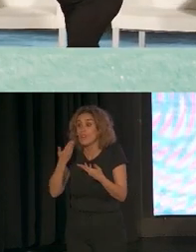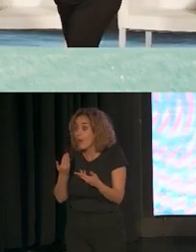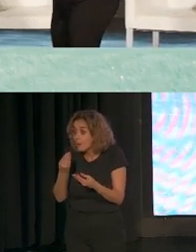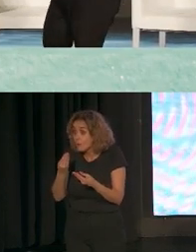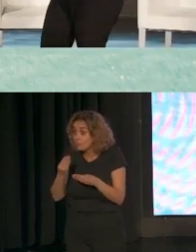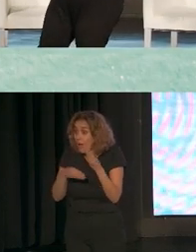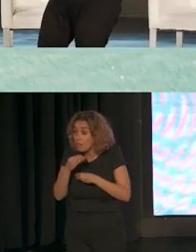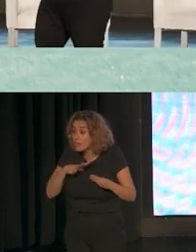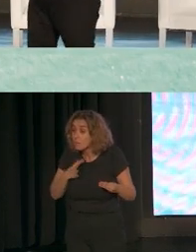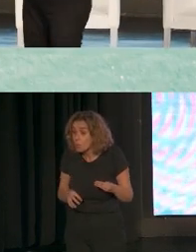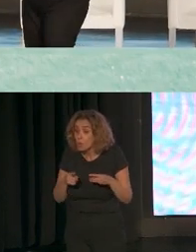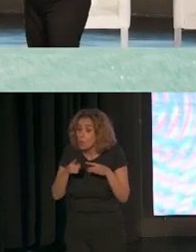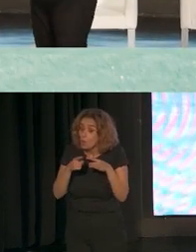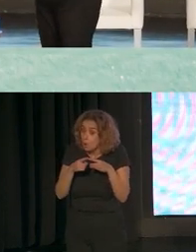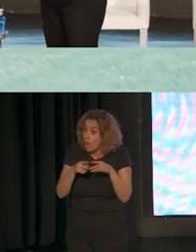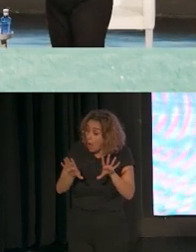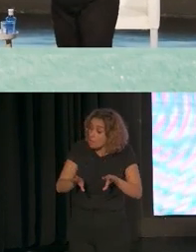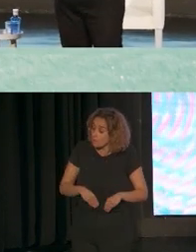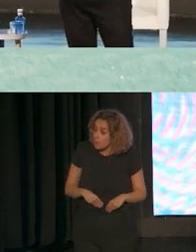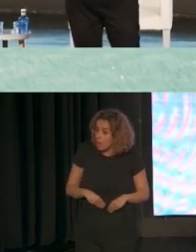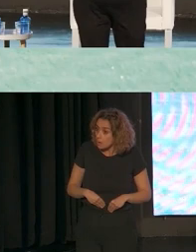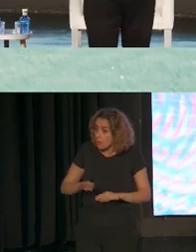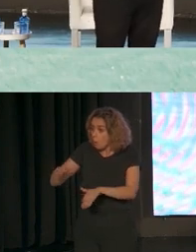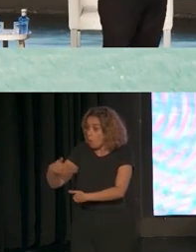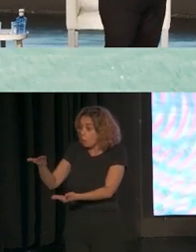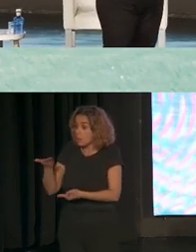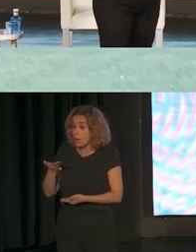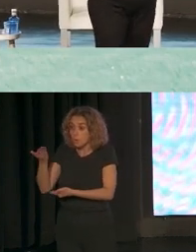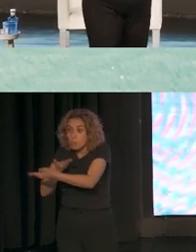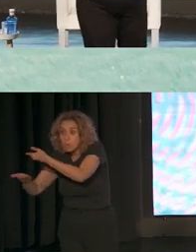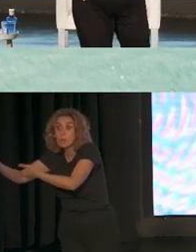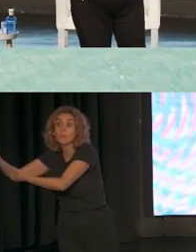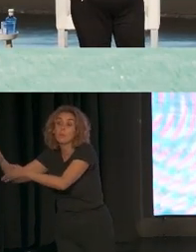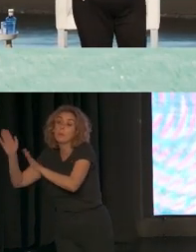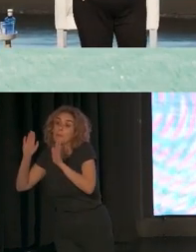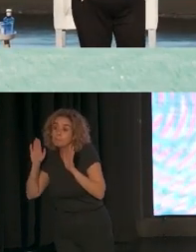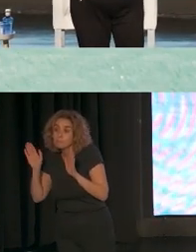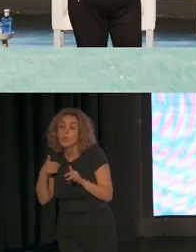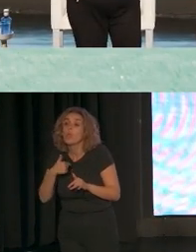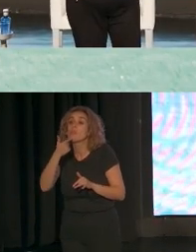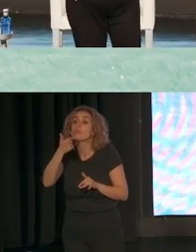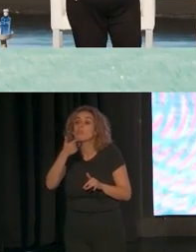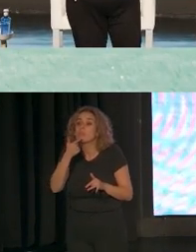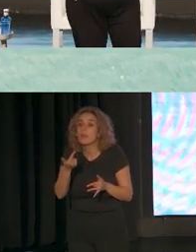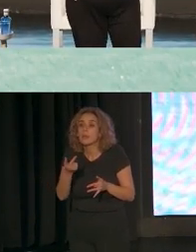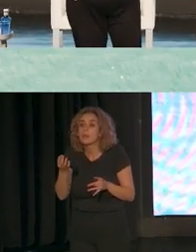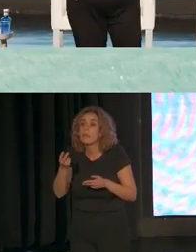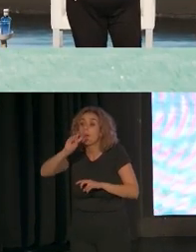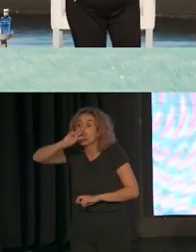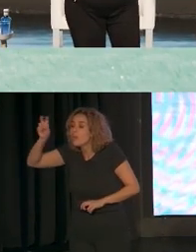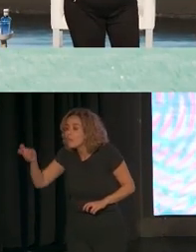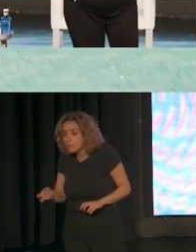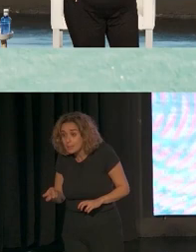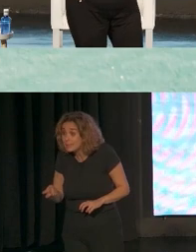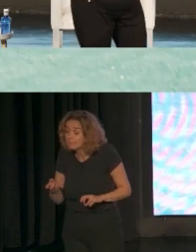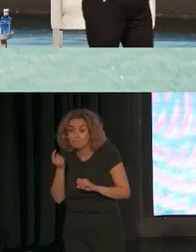verdad podemos aceptar el regalo o podemos devolverlo Bueno pues os tengo que decir que con la diversidad